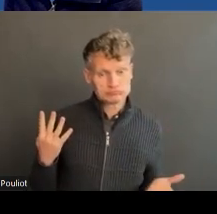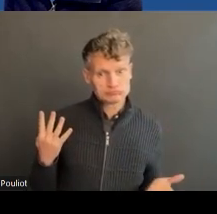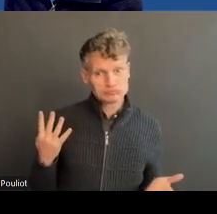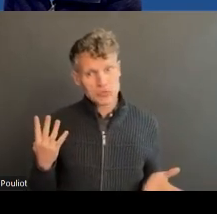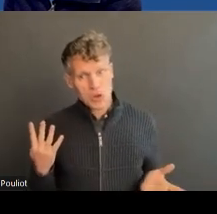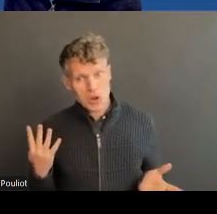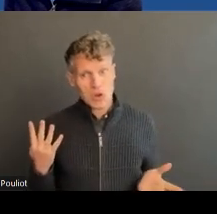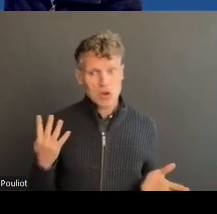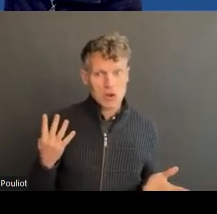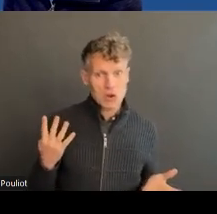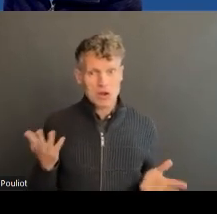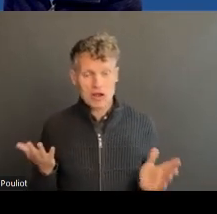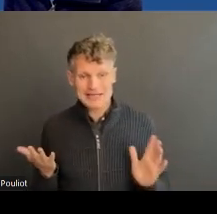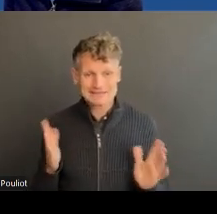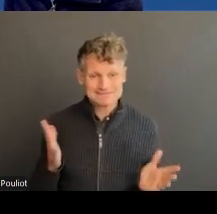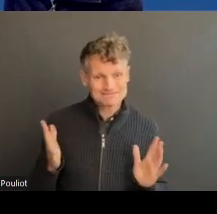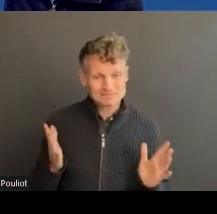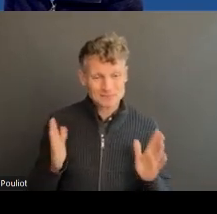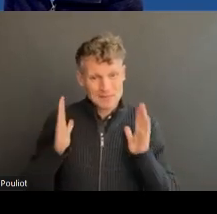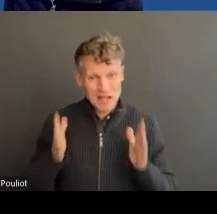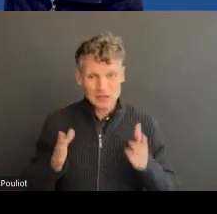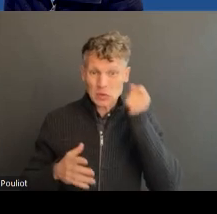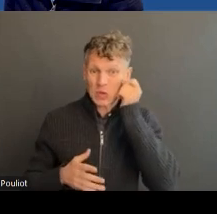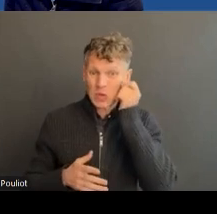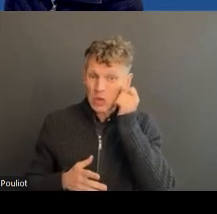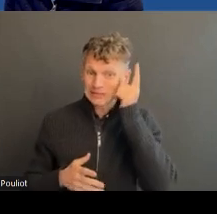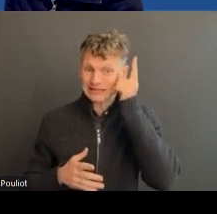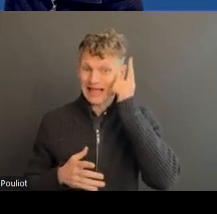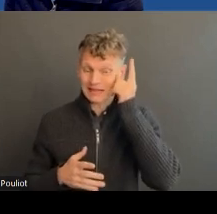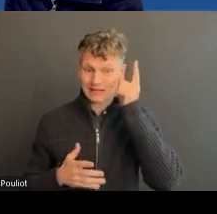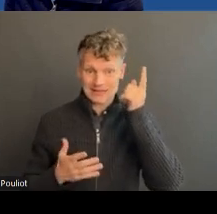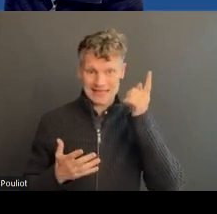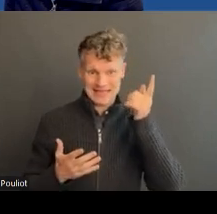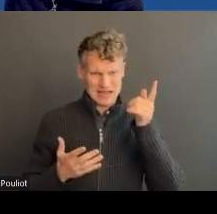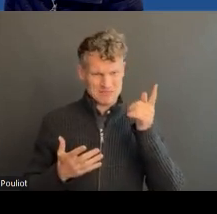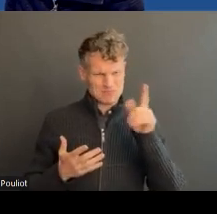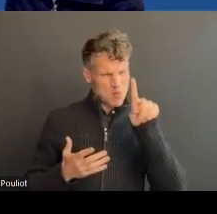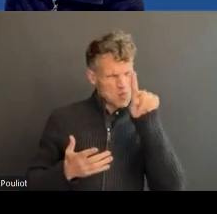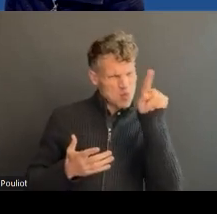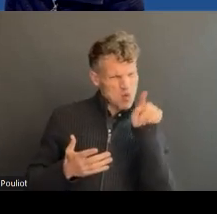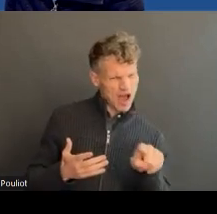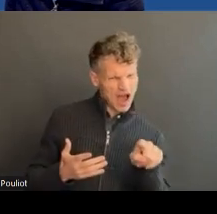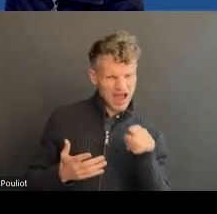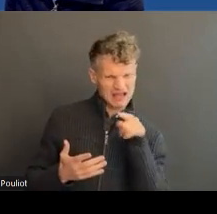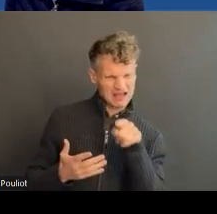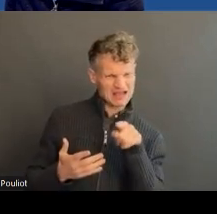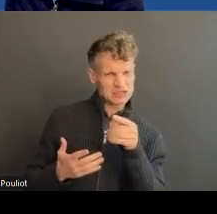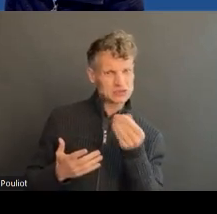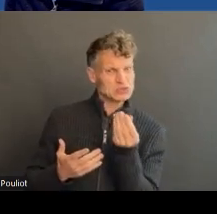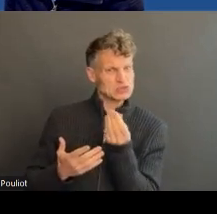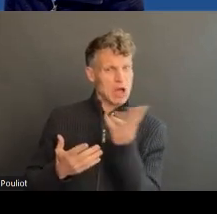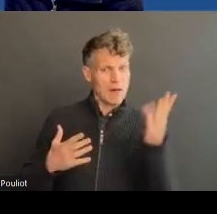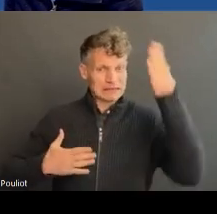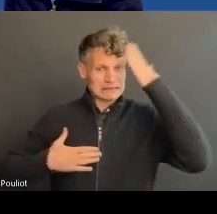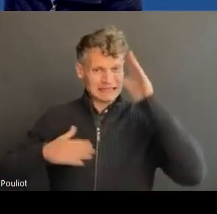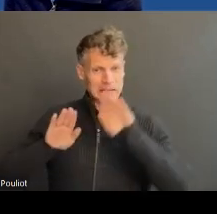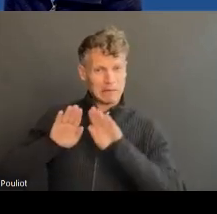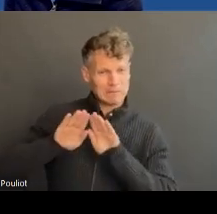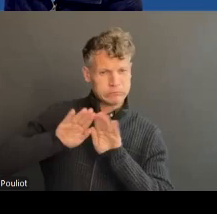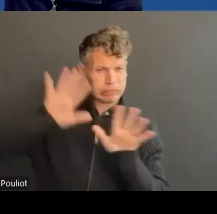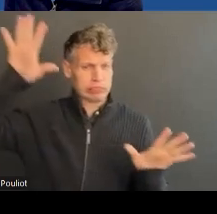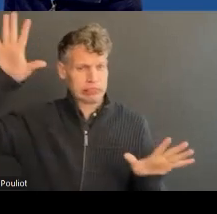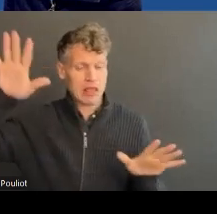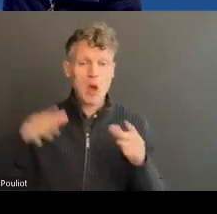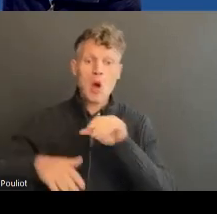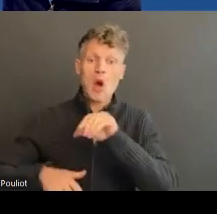países, hay que entender entonces qué es lo que pasa, qué pasa atrás de la distribución de los padecimientos.